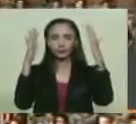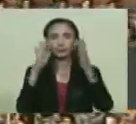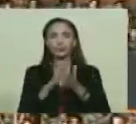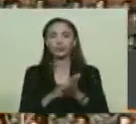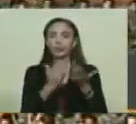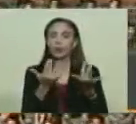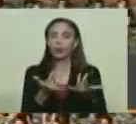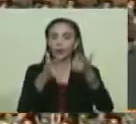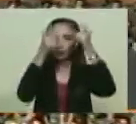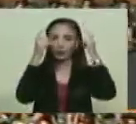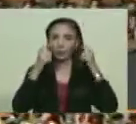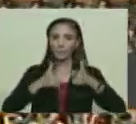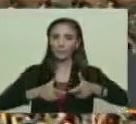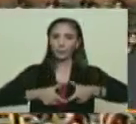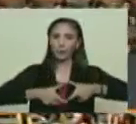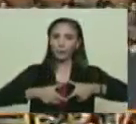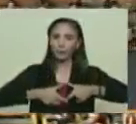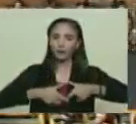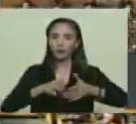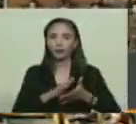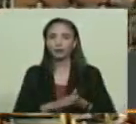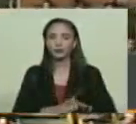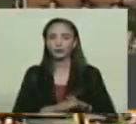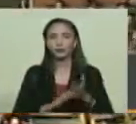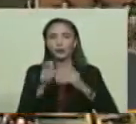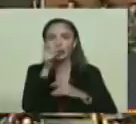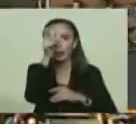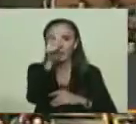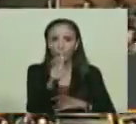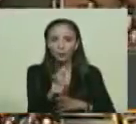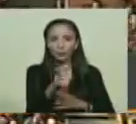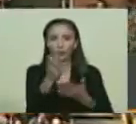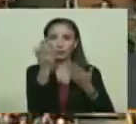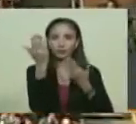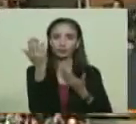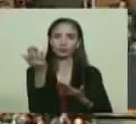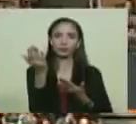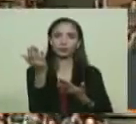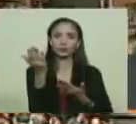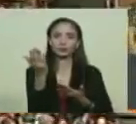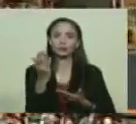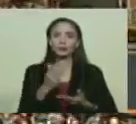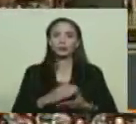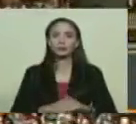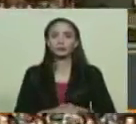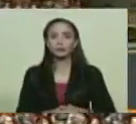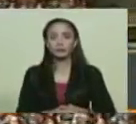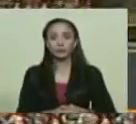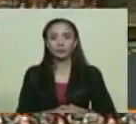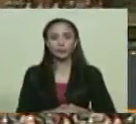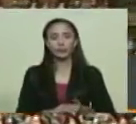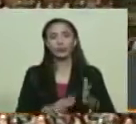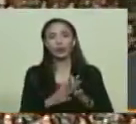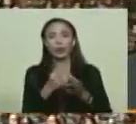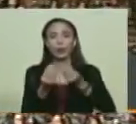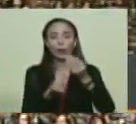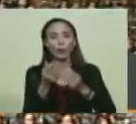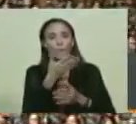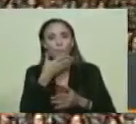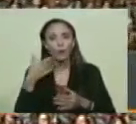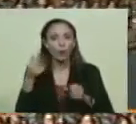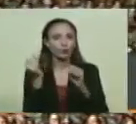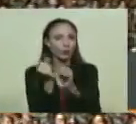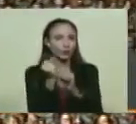de la Policía Nacional Bolivariana, su tercera clase, a los estandartes que han tenido el mejor rendimiento